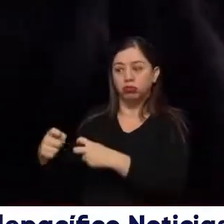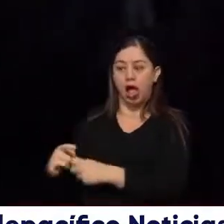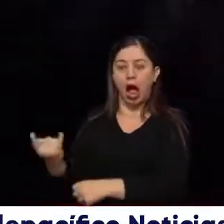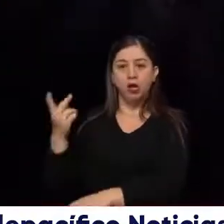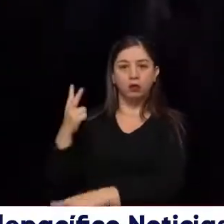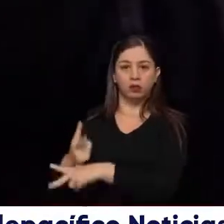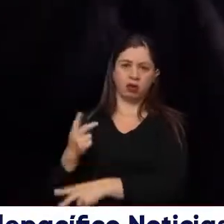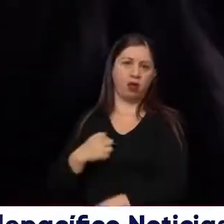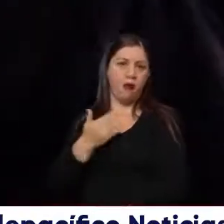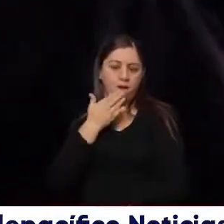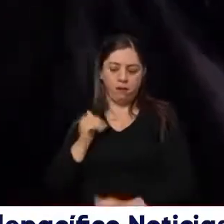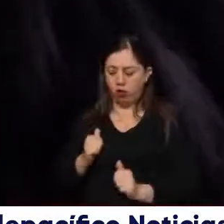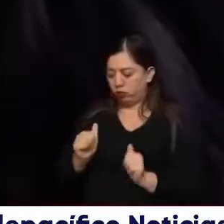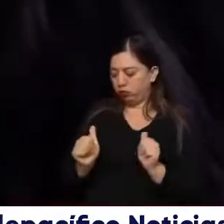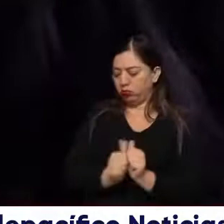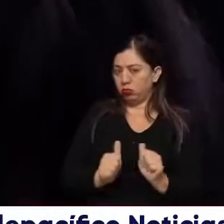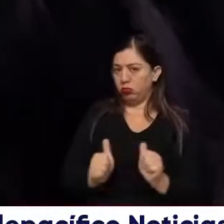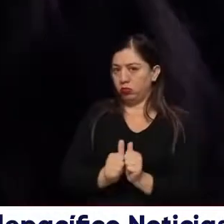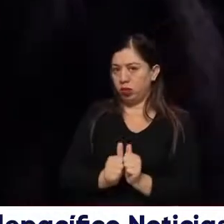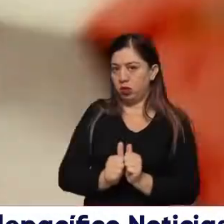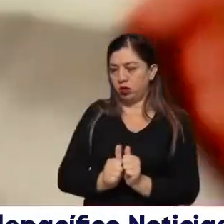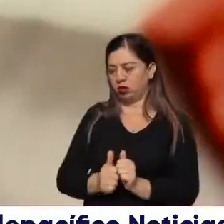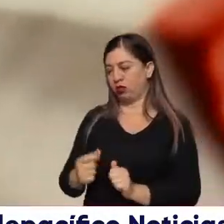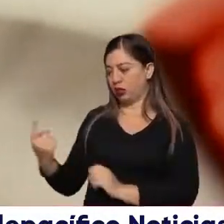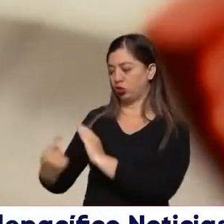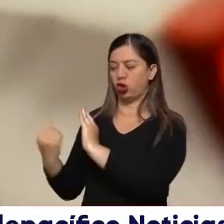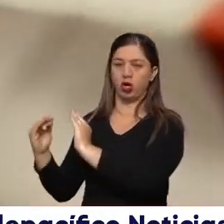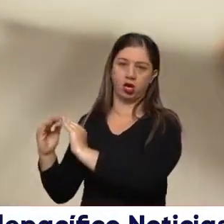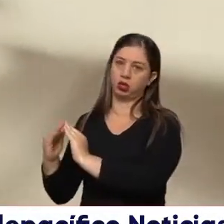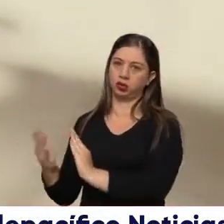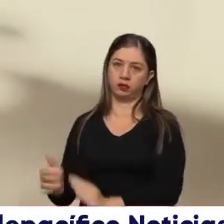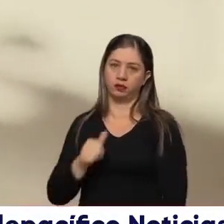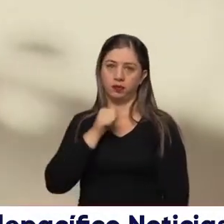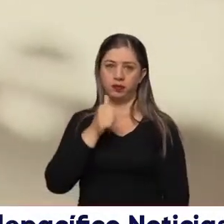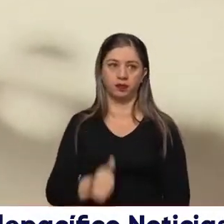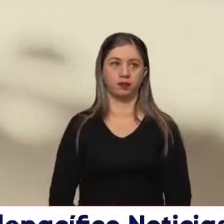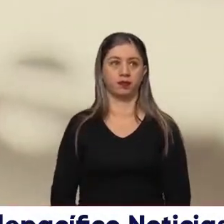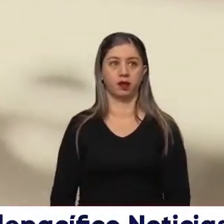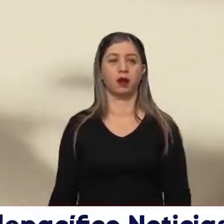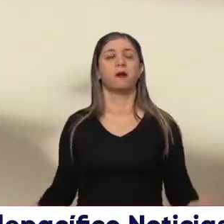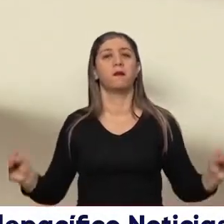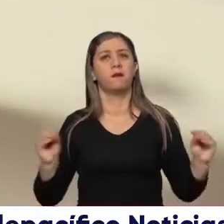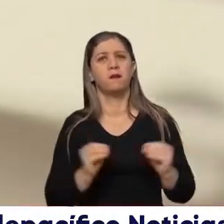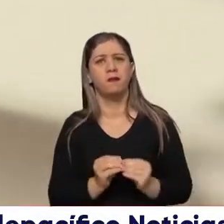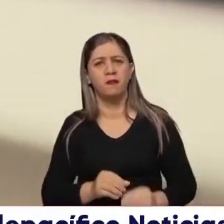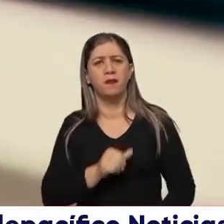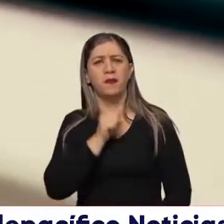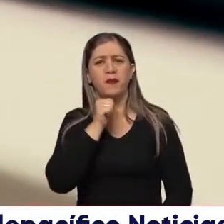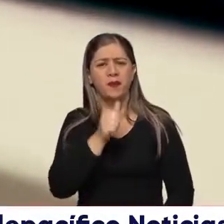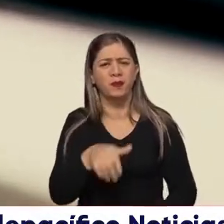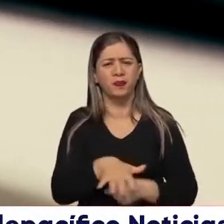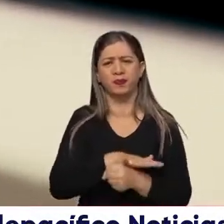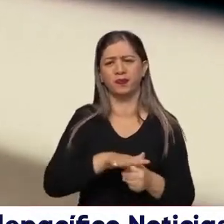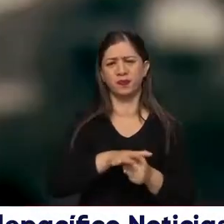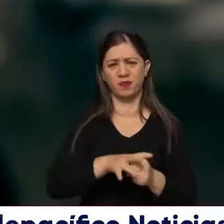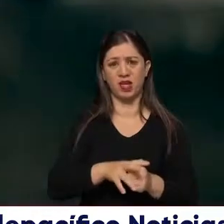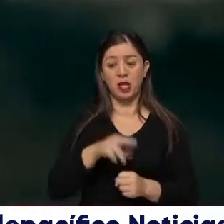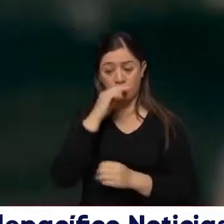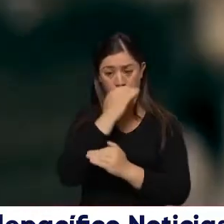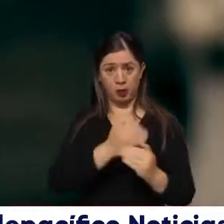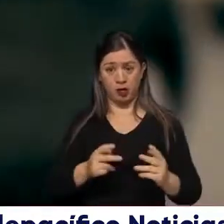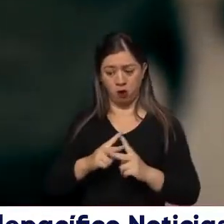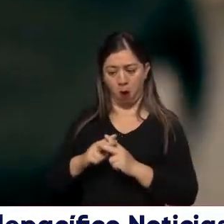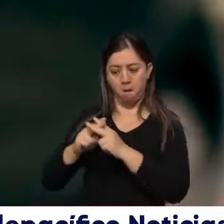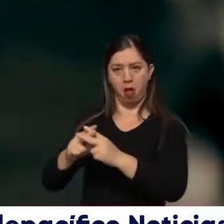mejor tenerlos uno al cuidado que dejarlos solos en la casa. Existen otras realidades innegables como el alquiler de niños y niñas